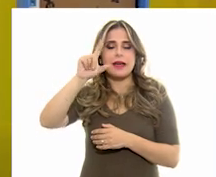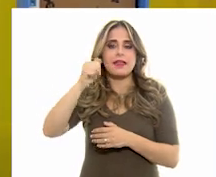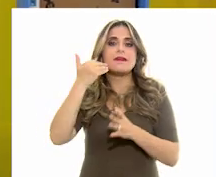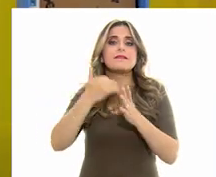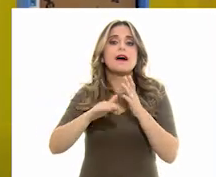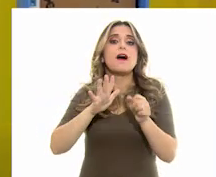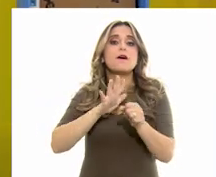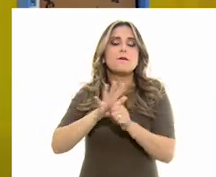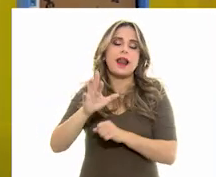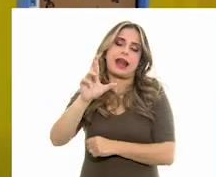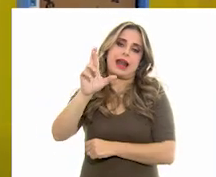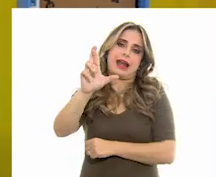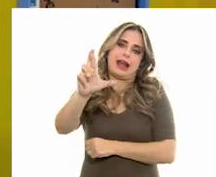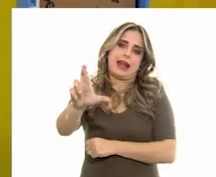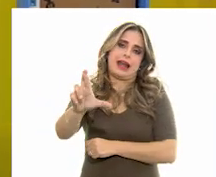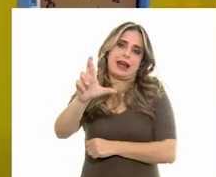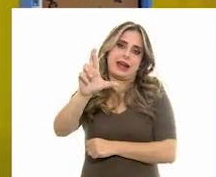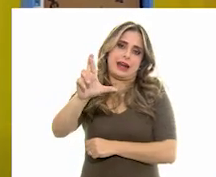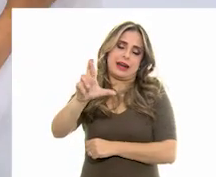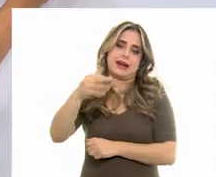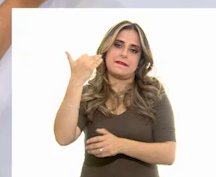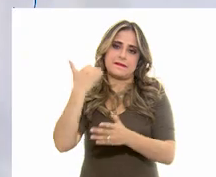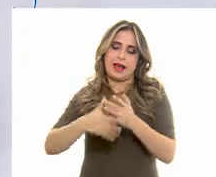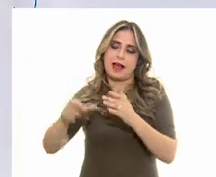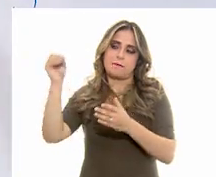falta la R. R.